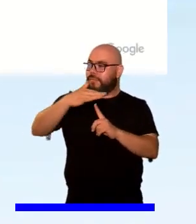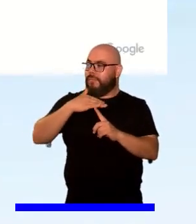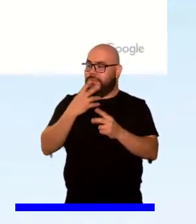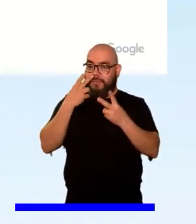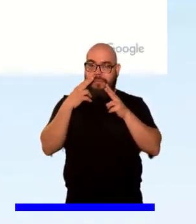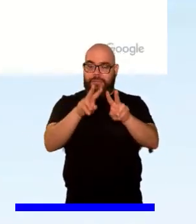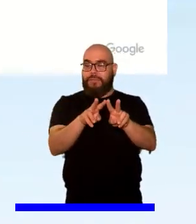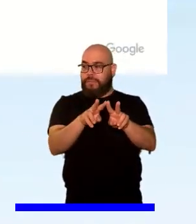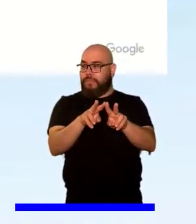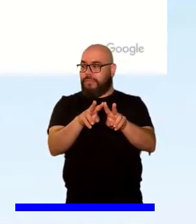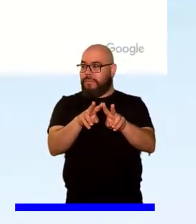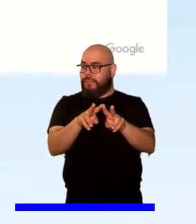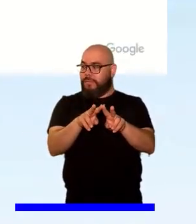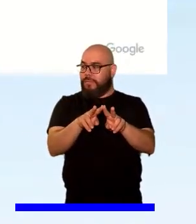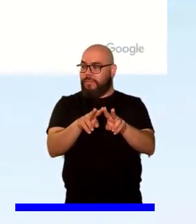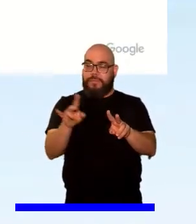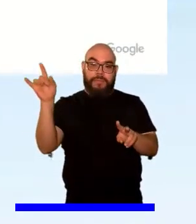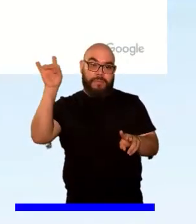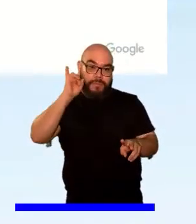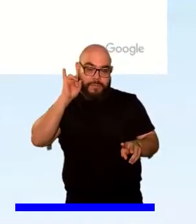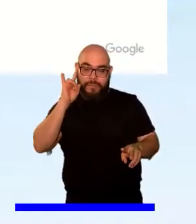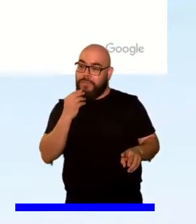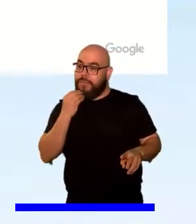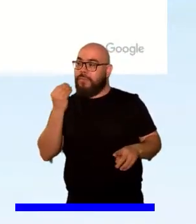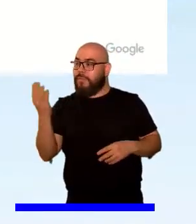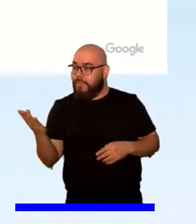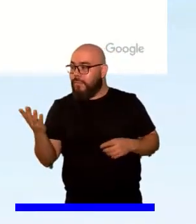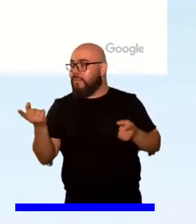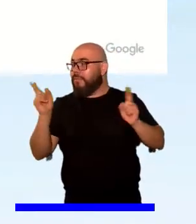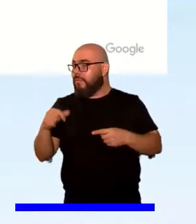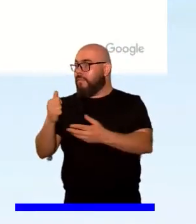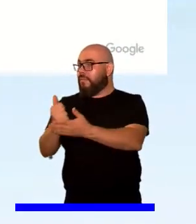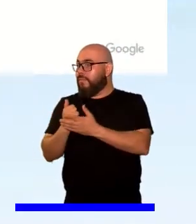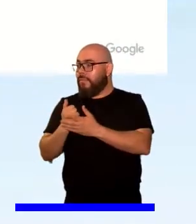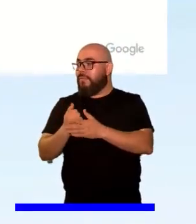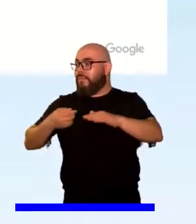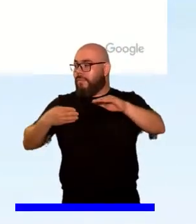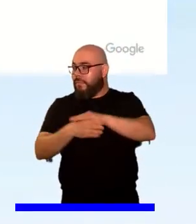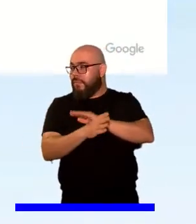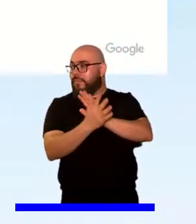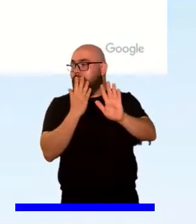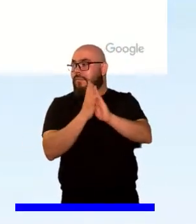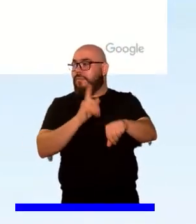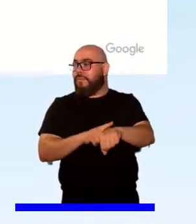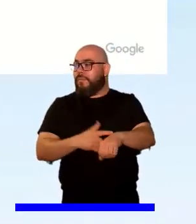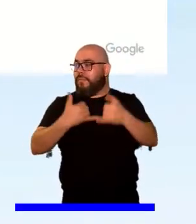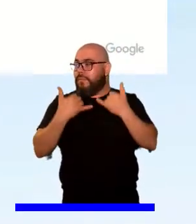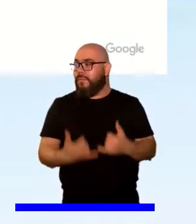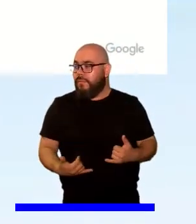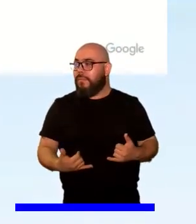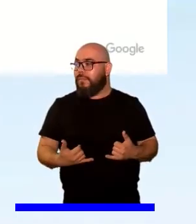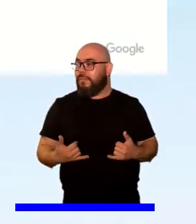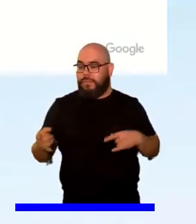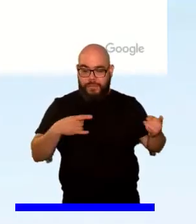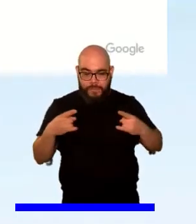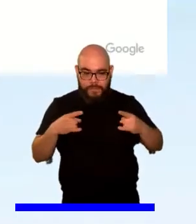yo veo, que escuche lo que yo le digo y que también pueda acceder a información en tiempo real y, en lo